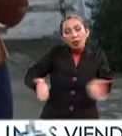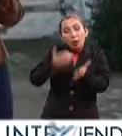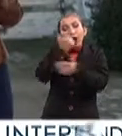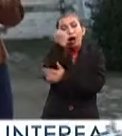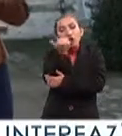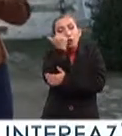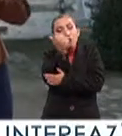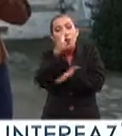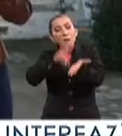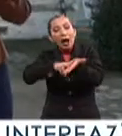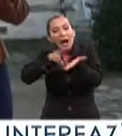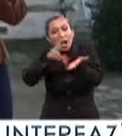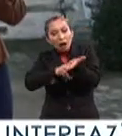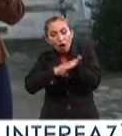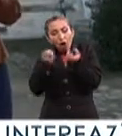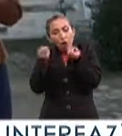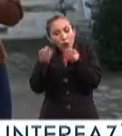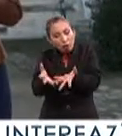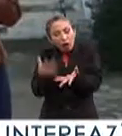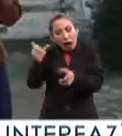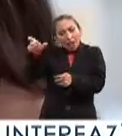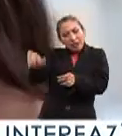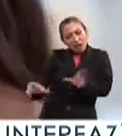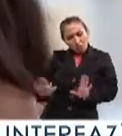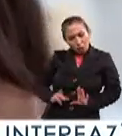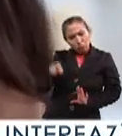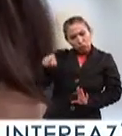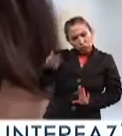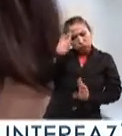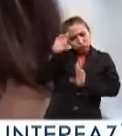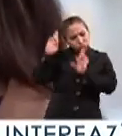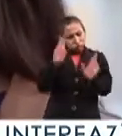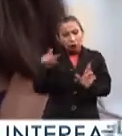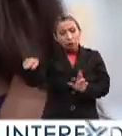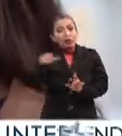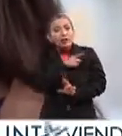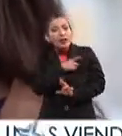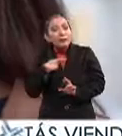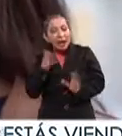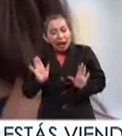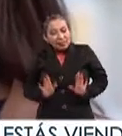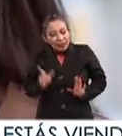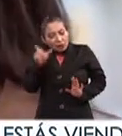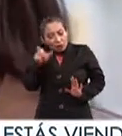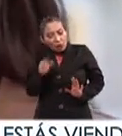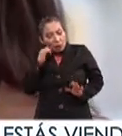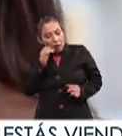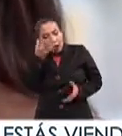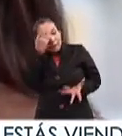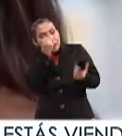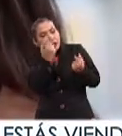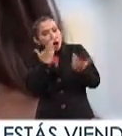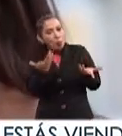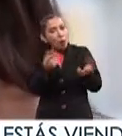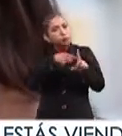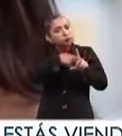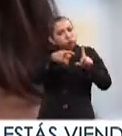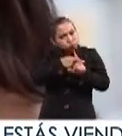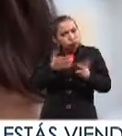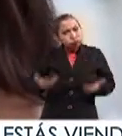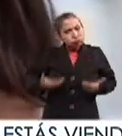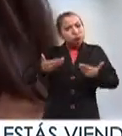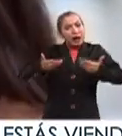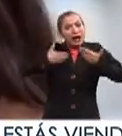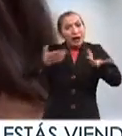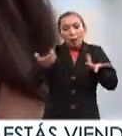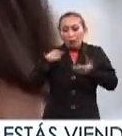los alumnos valores, actitudes, que ellos tengan una actitud ante el aprendizaje que les motive,